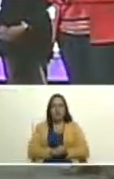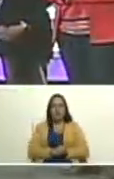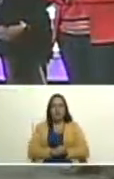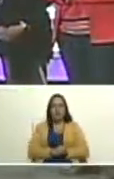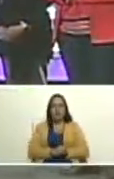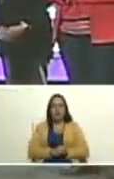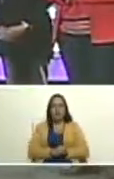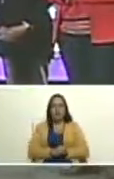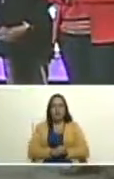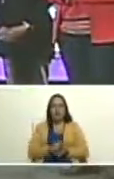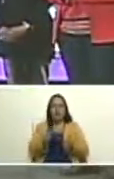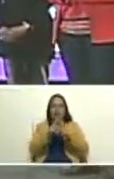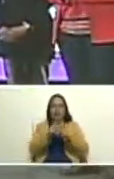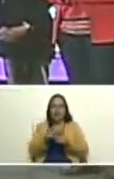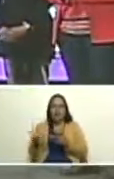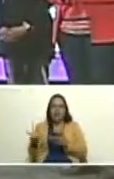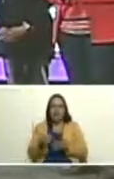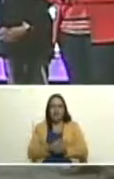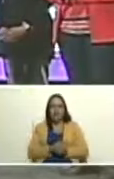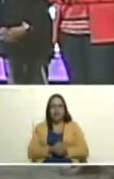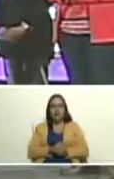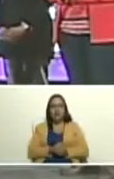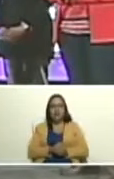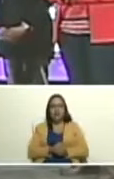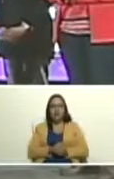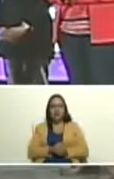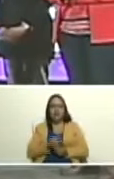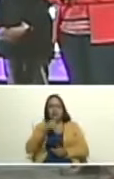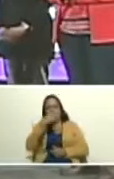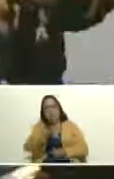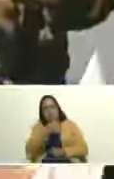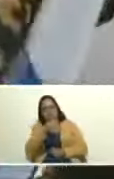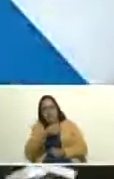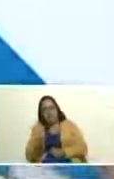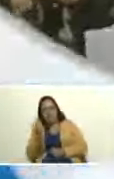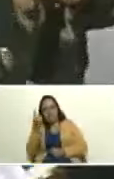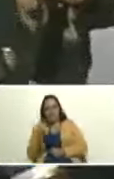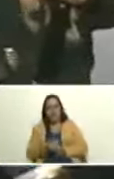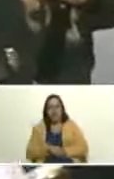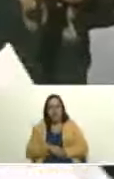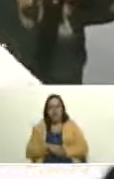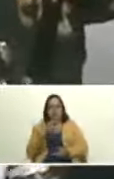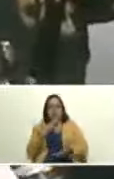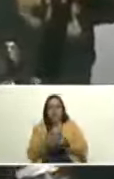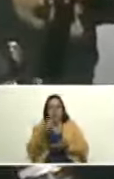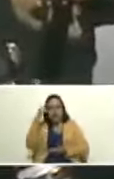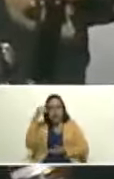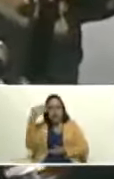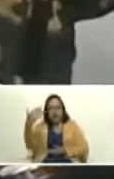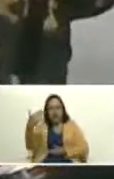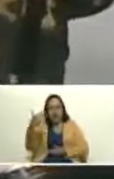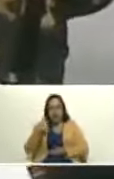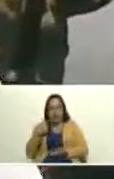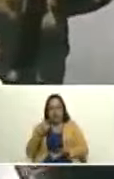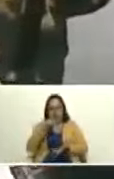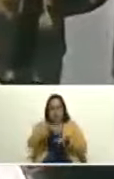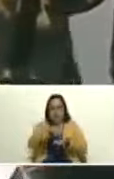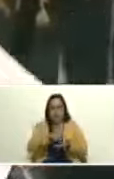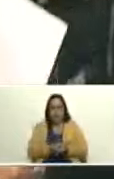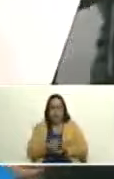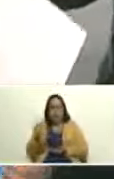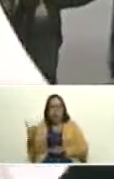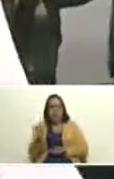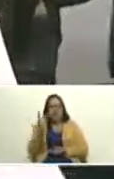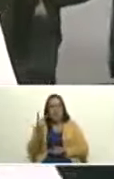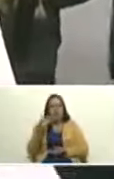Unas palabritas de Güelis. Buenas tardes. Primero que nada, le doy gracias a Dios por estar aquí. Segundo,